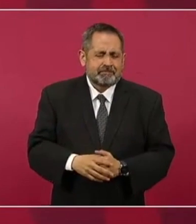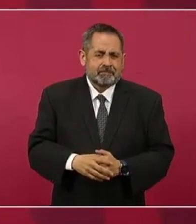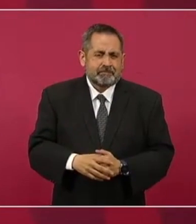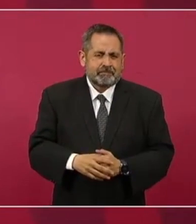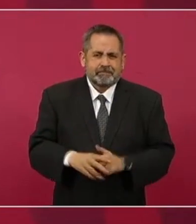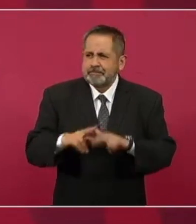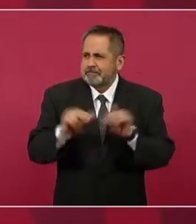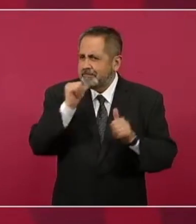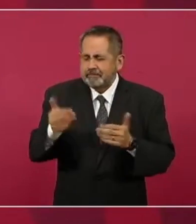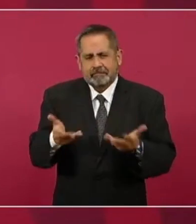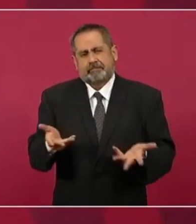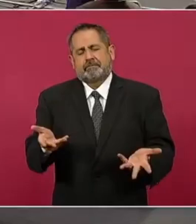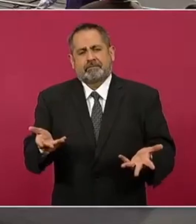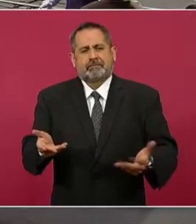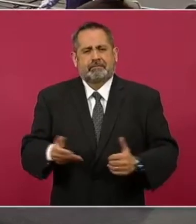Nada,